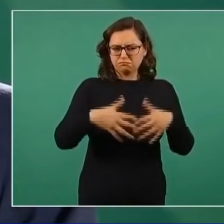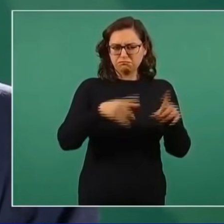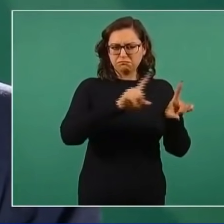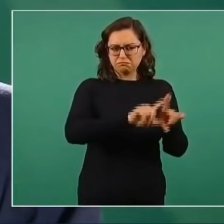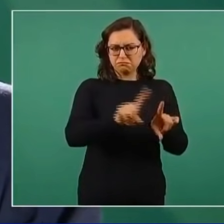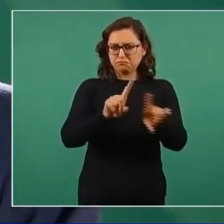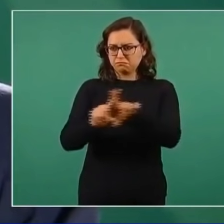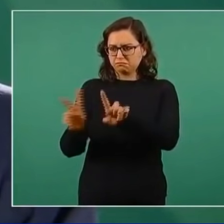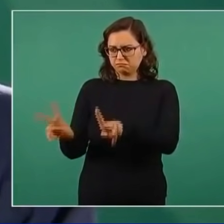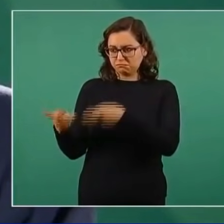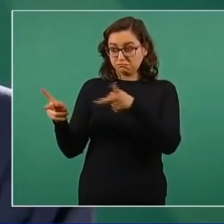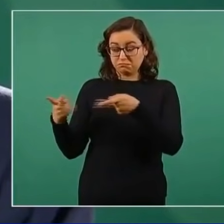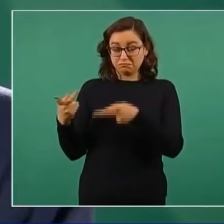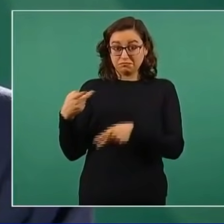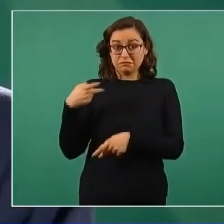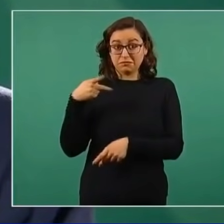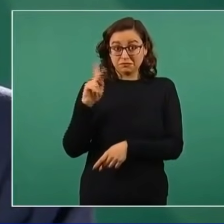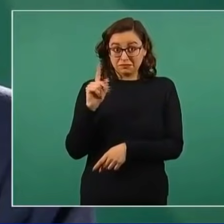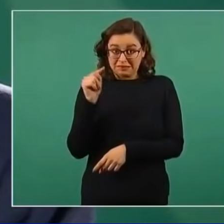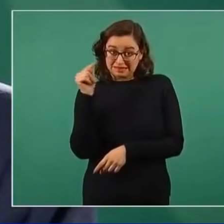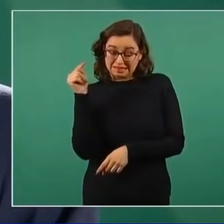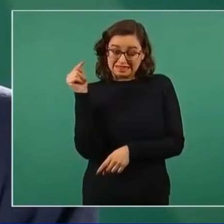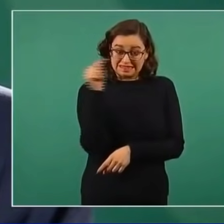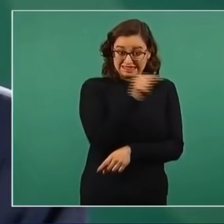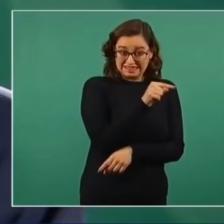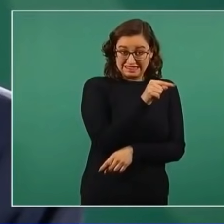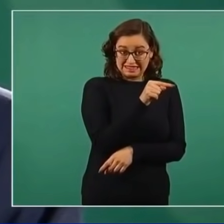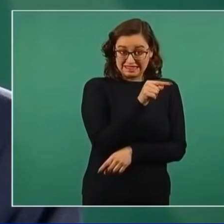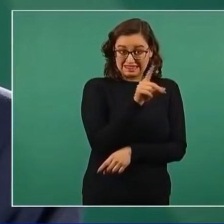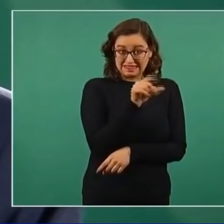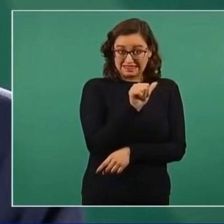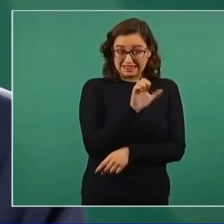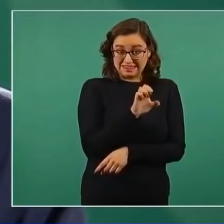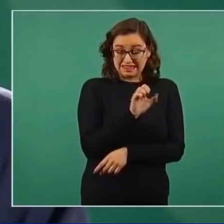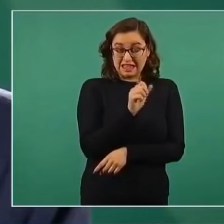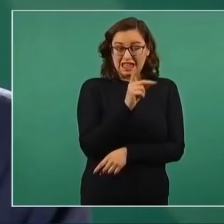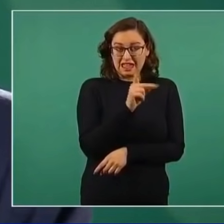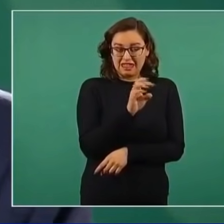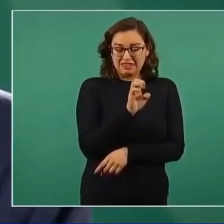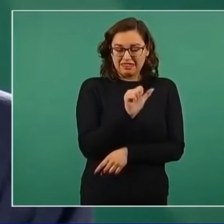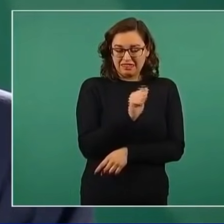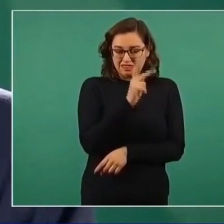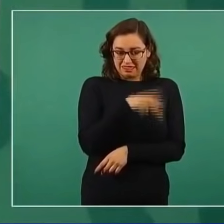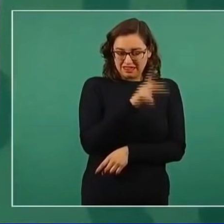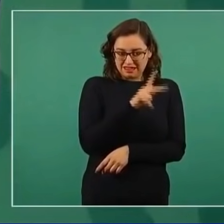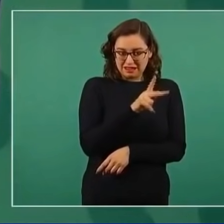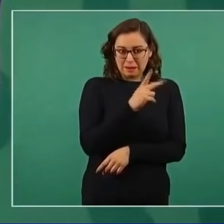pero no tenía Deer Park en venta. Entonces el planteamiento fue,